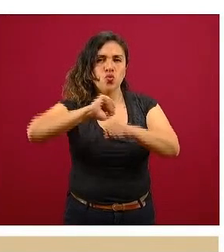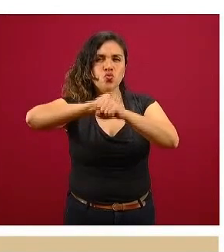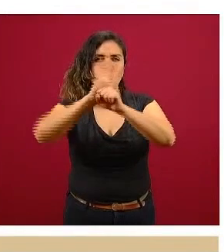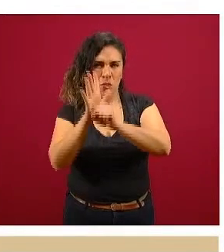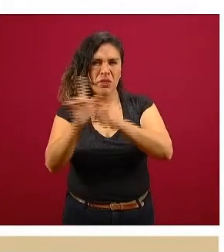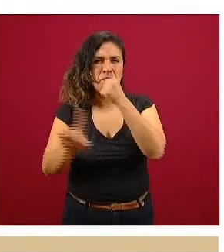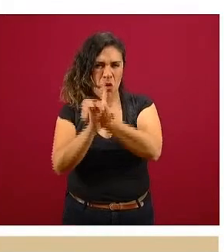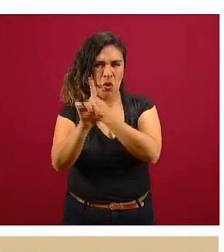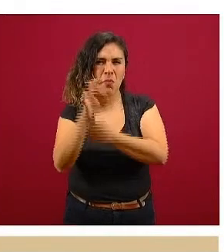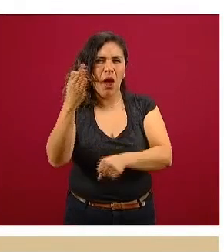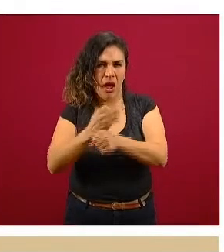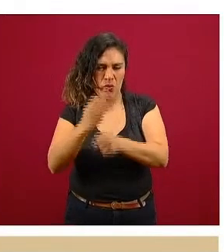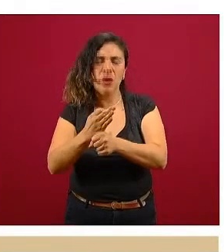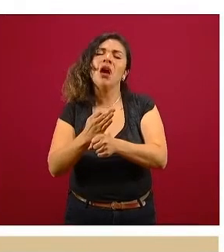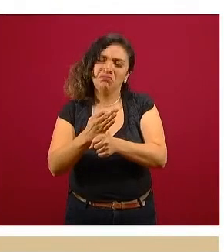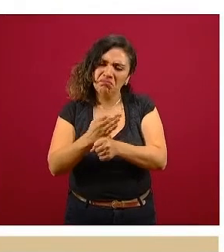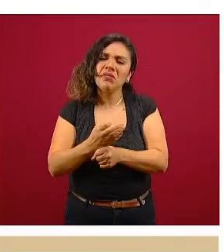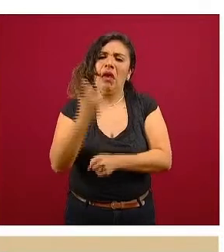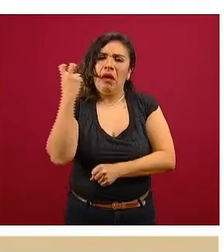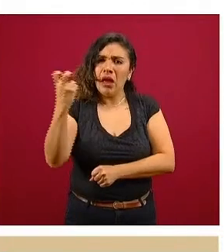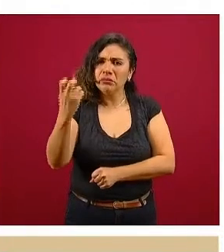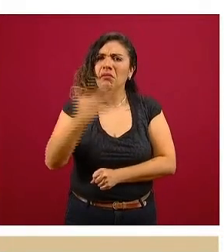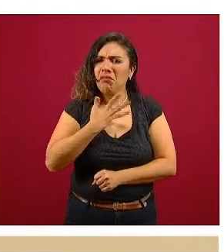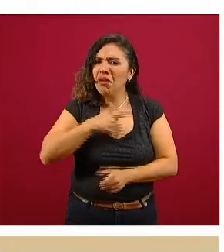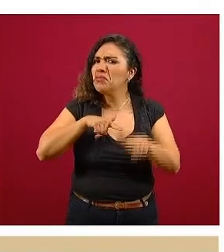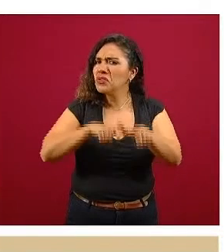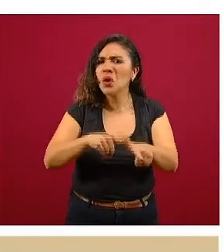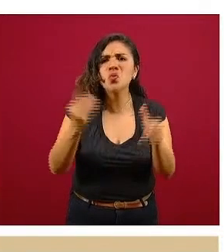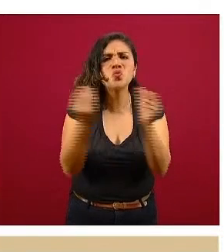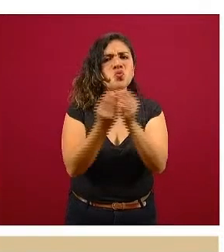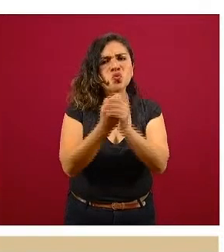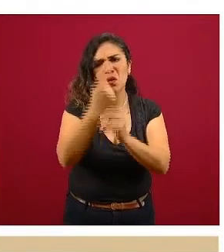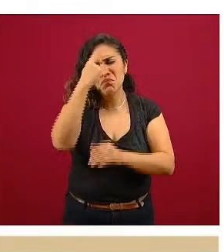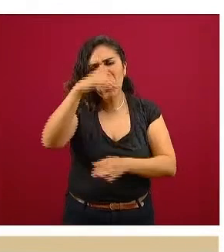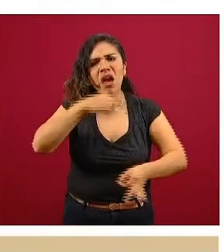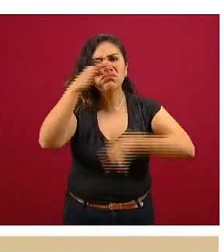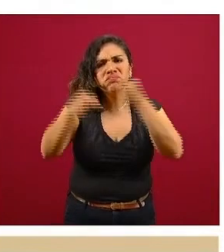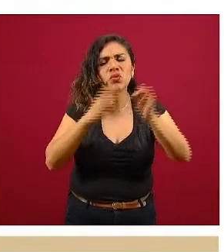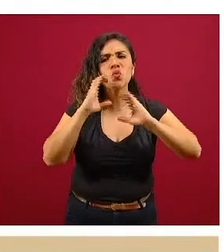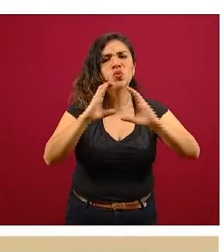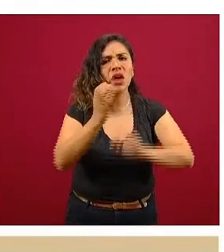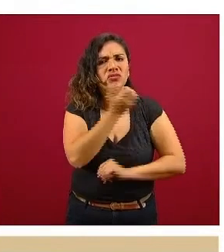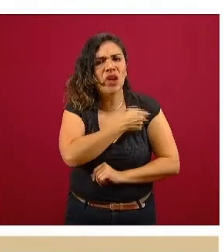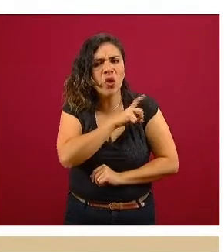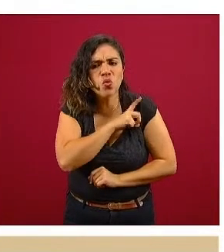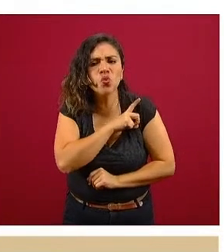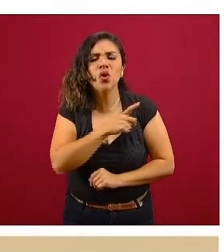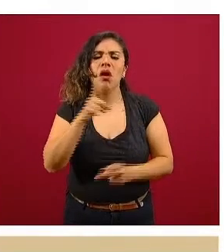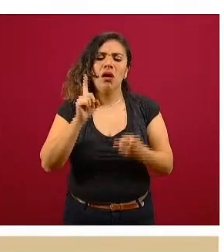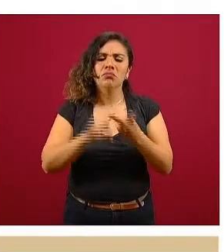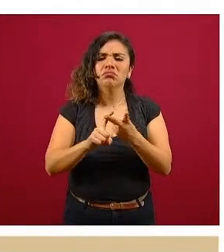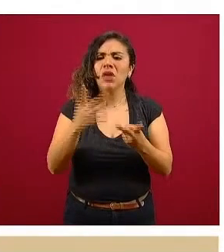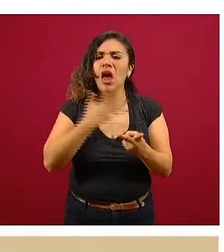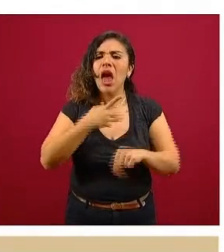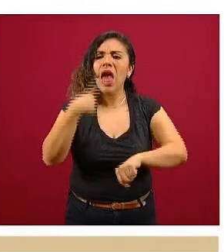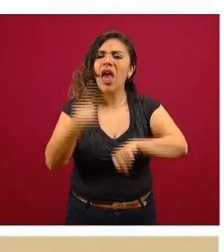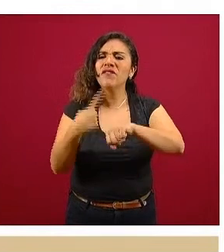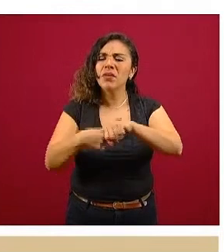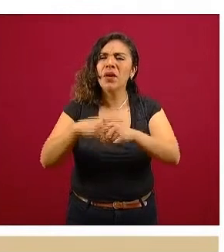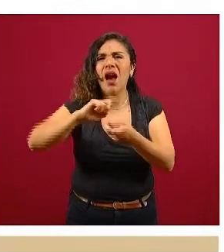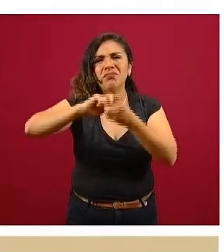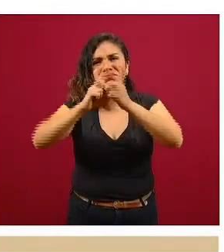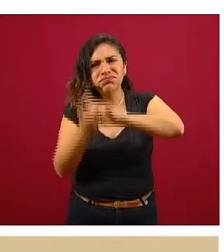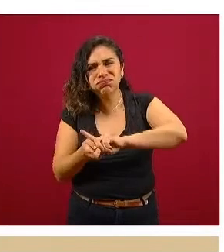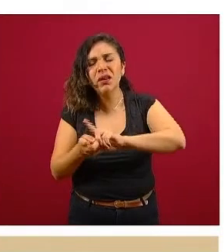del problema de COVID, tenemos esta oferta de promoción de la salud, tenemos también enfermedades